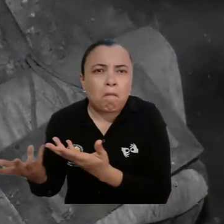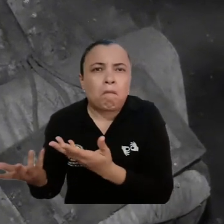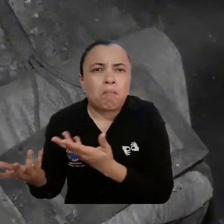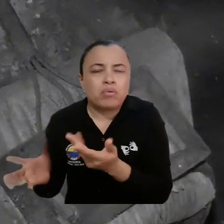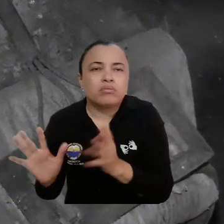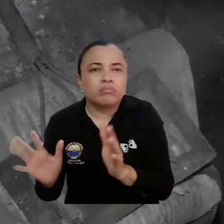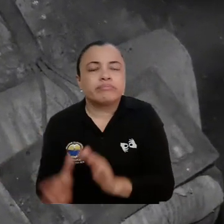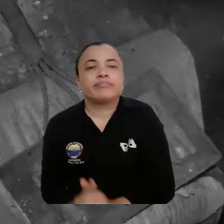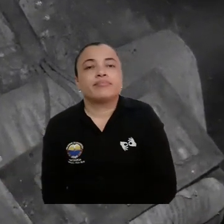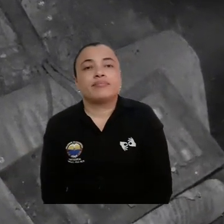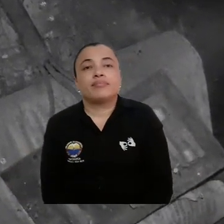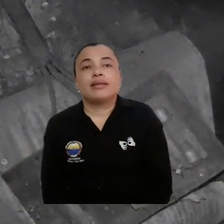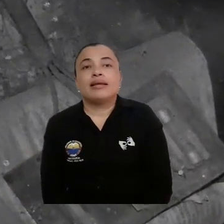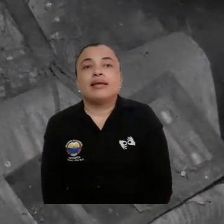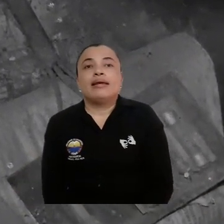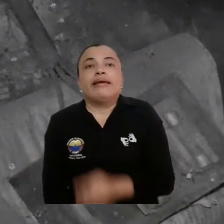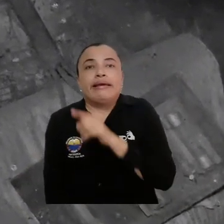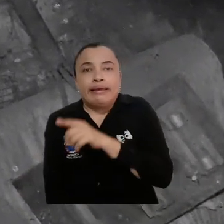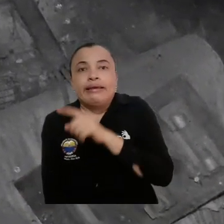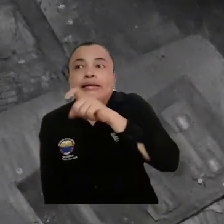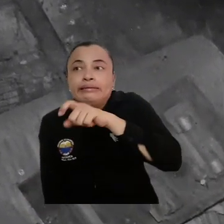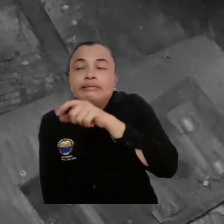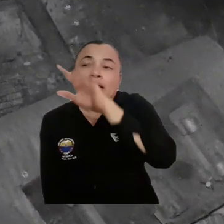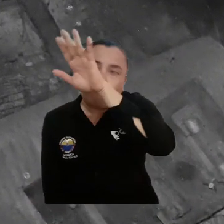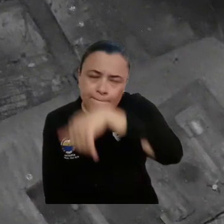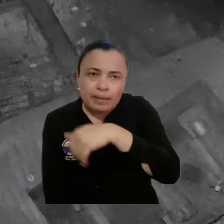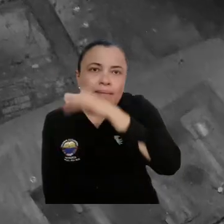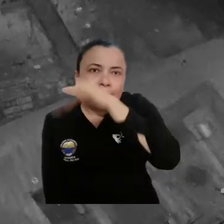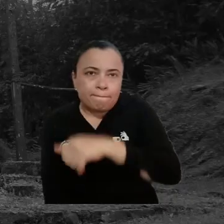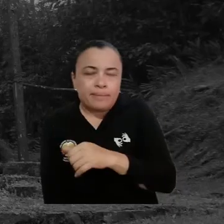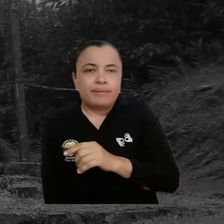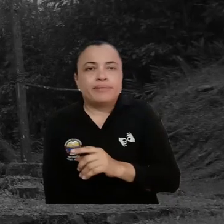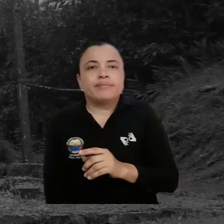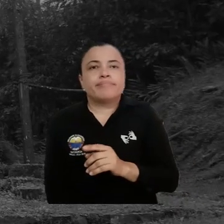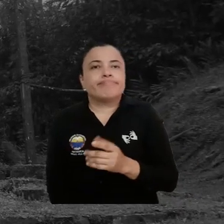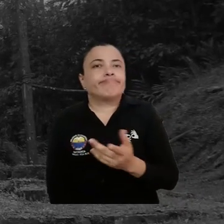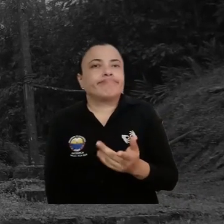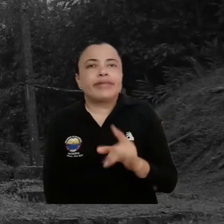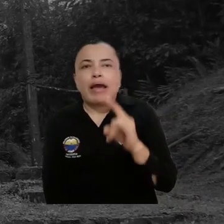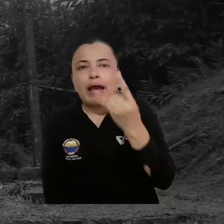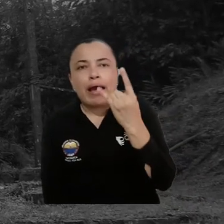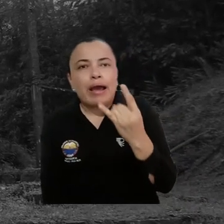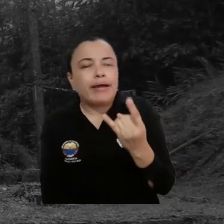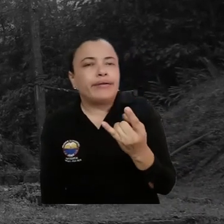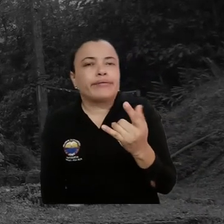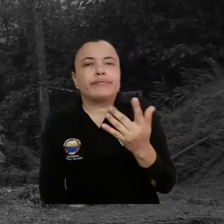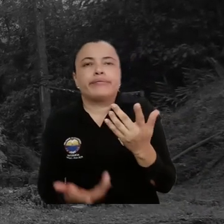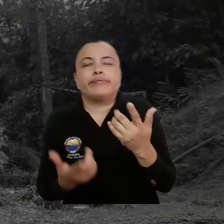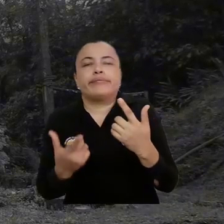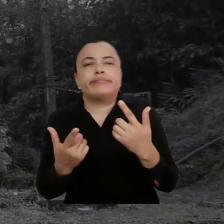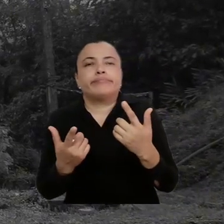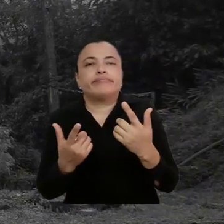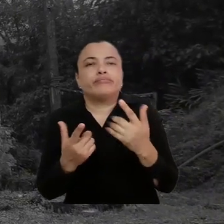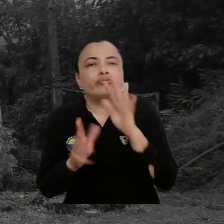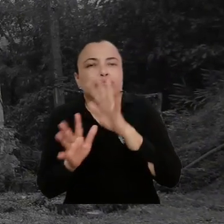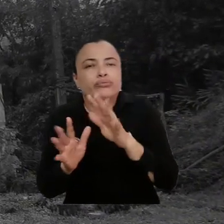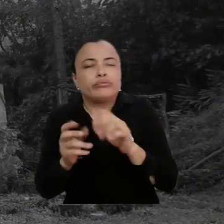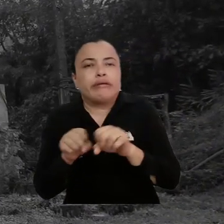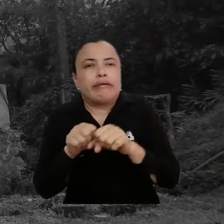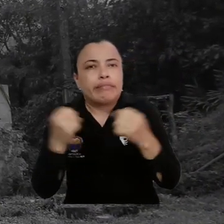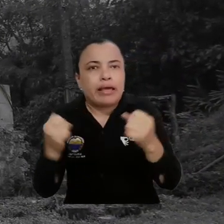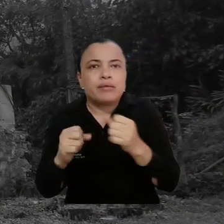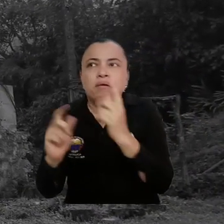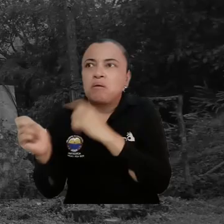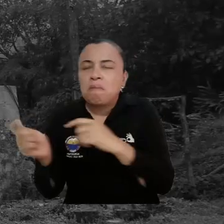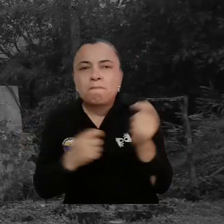una expulpadora. Tenían que buscar. Allá se dañaba una camisa que nunca se nos dañó porque teníamos un sistema ahí que nunca